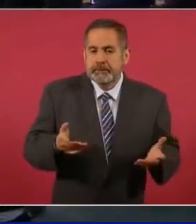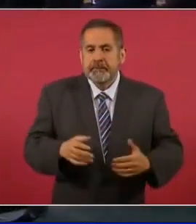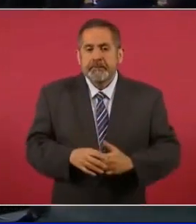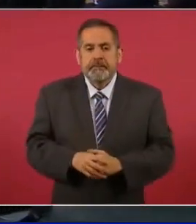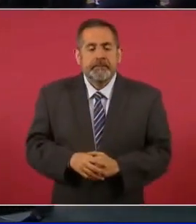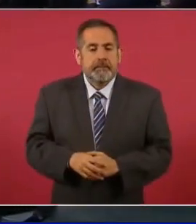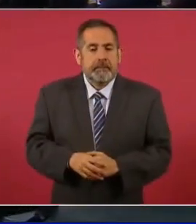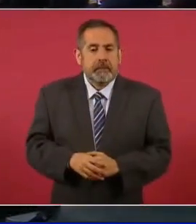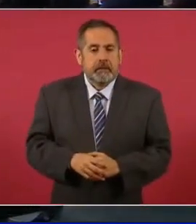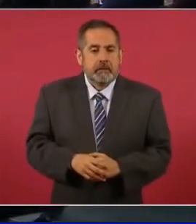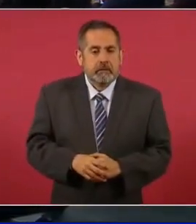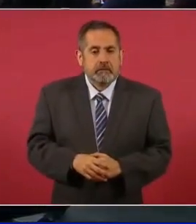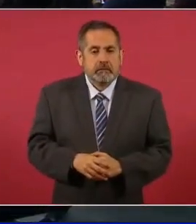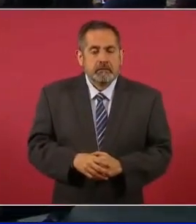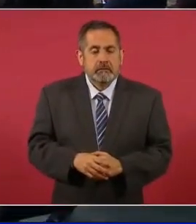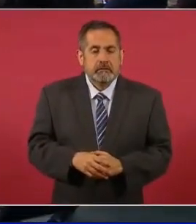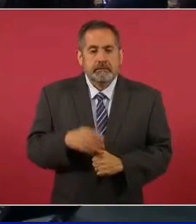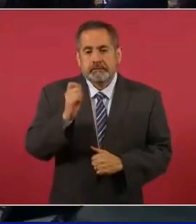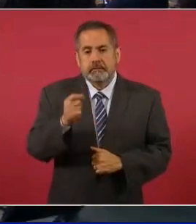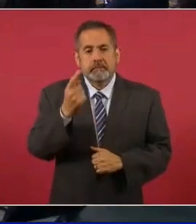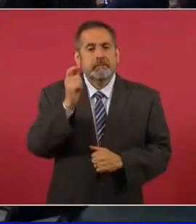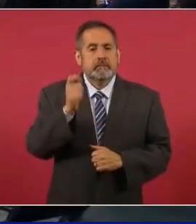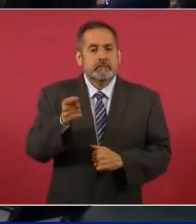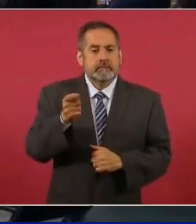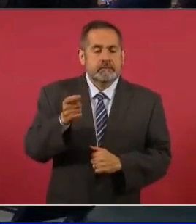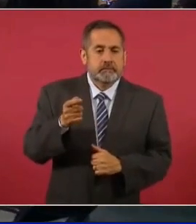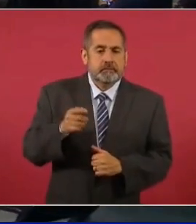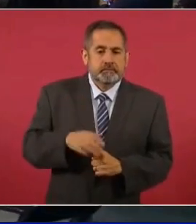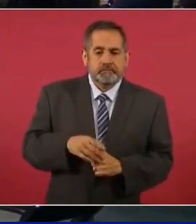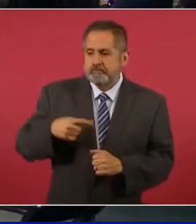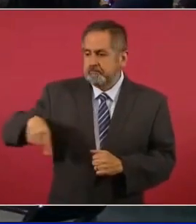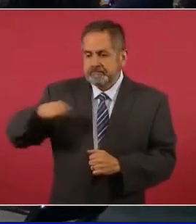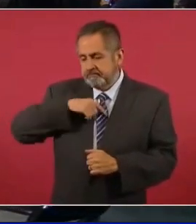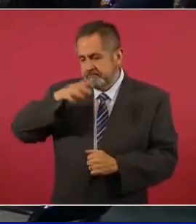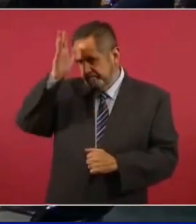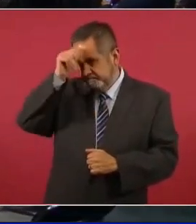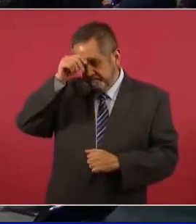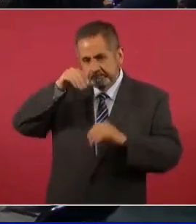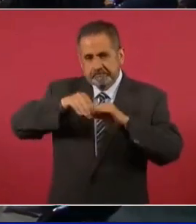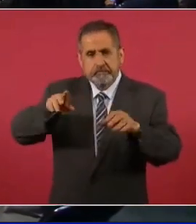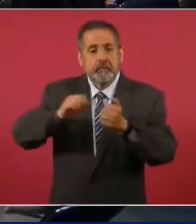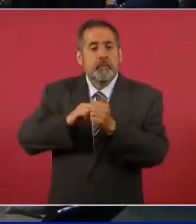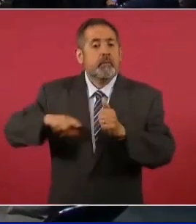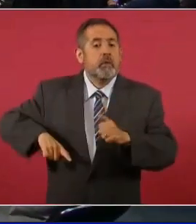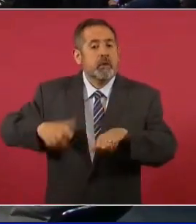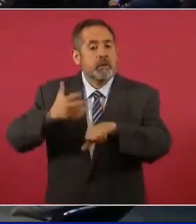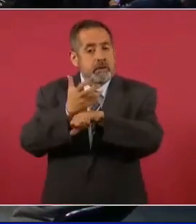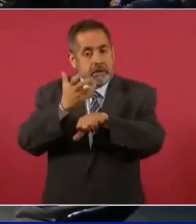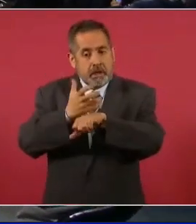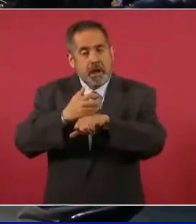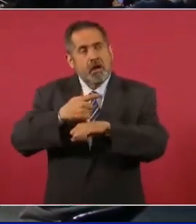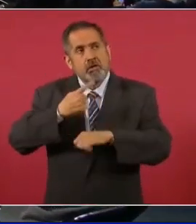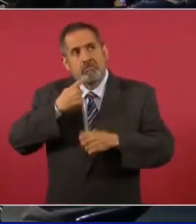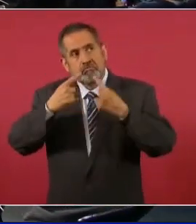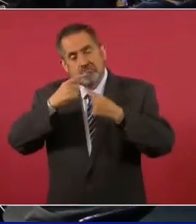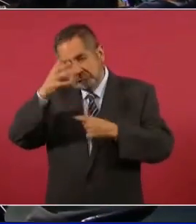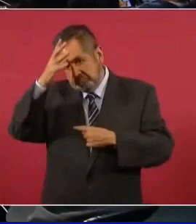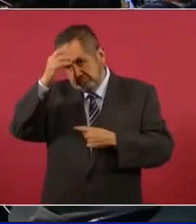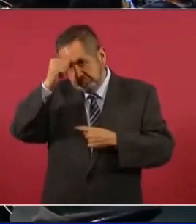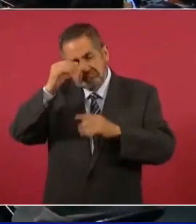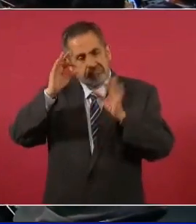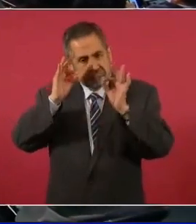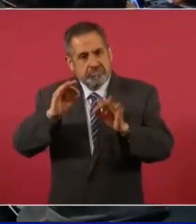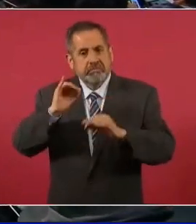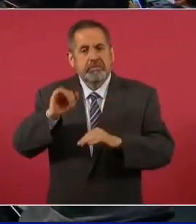una de las cuestiones que se acordaron con el gobierno Estados Unidos acerca